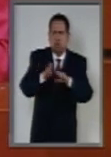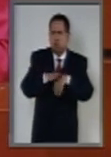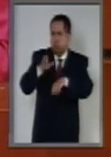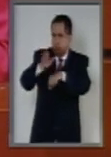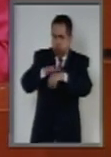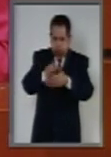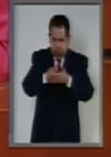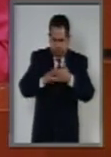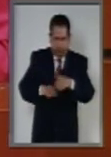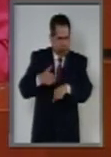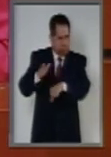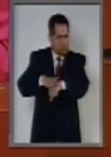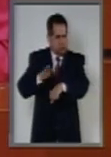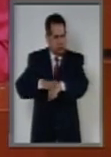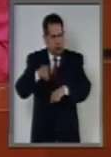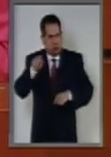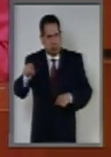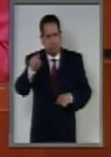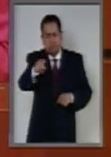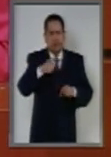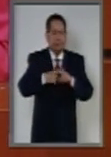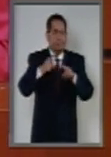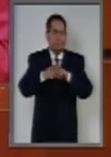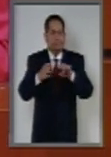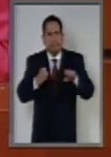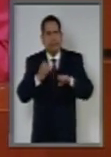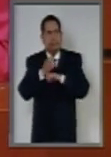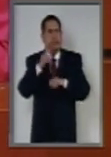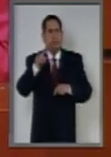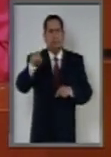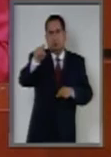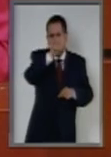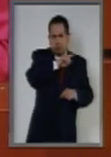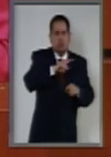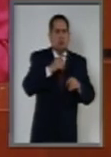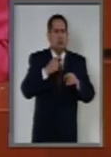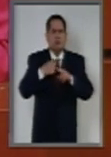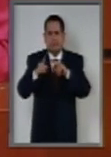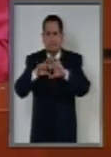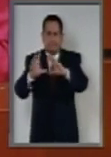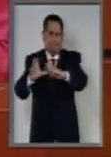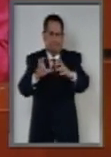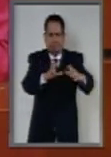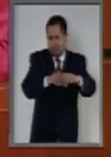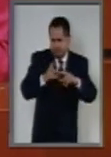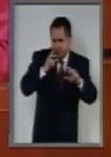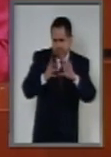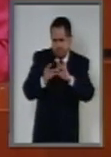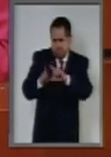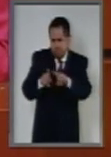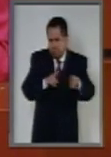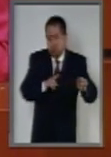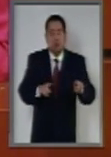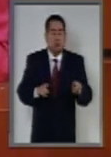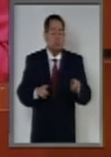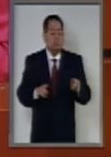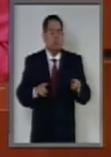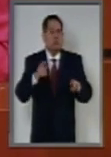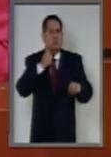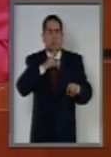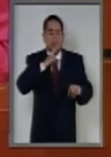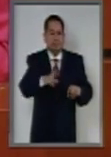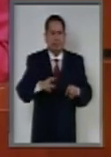observaciones respectivas a las entidades fiscalizadas, rendir los informes